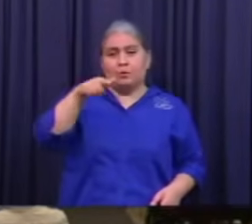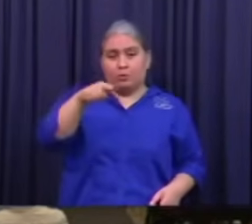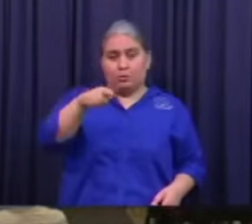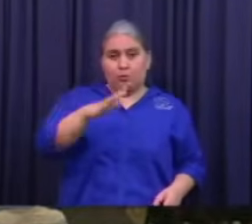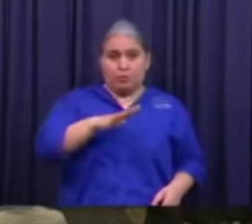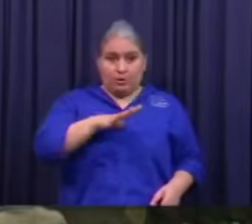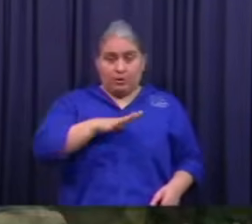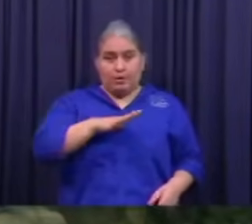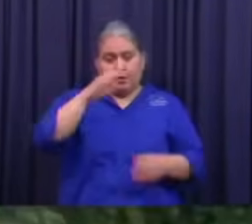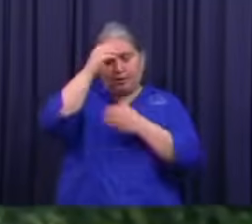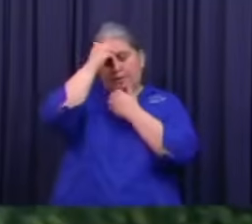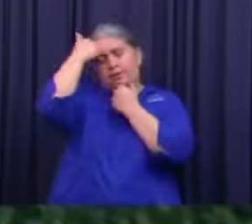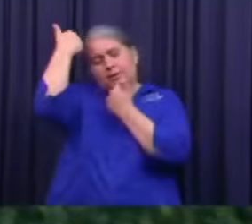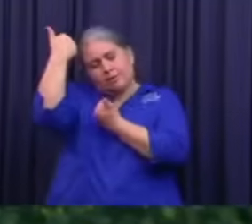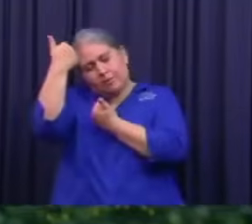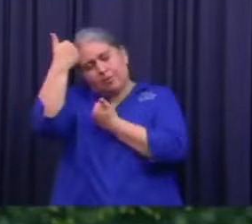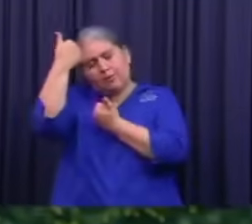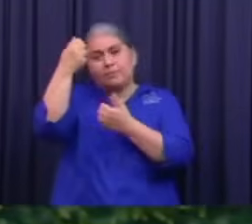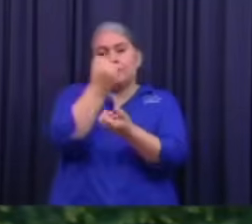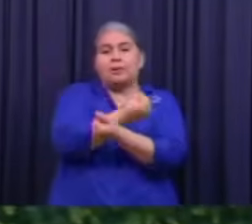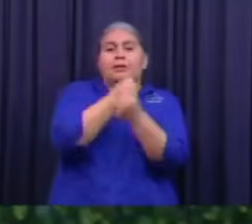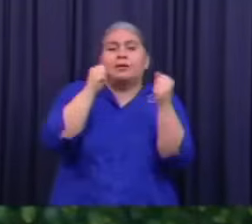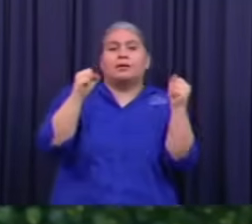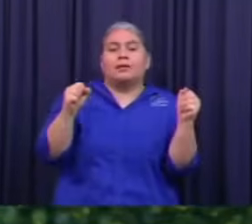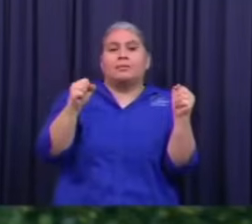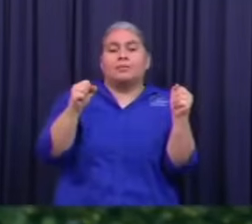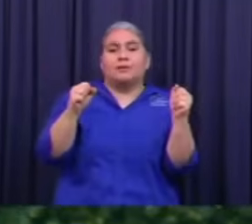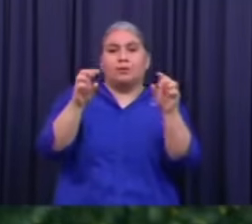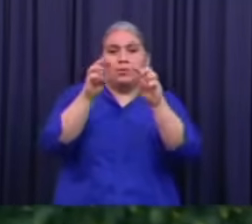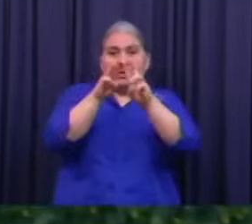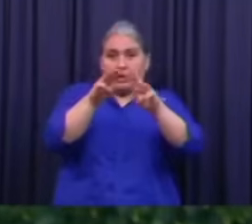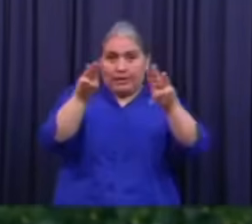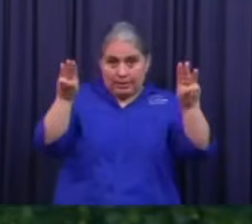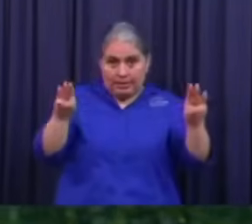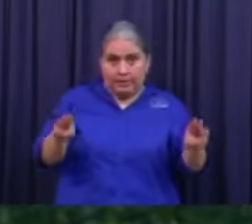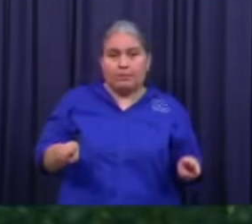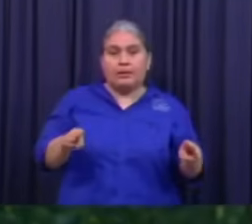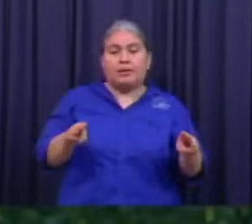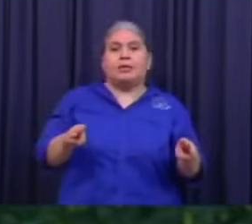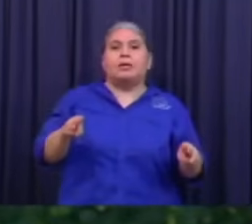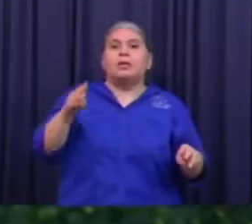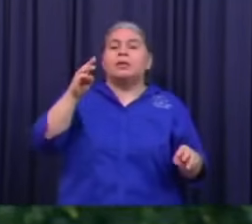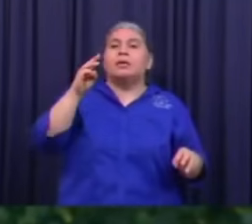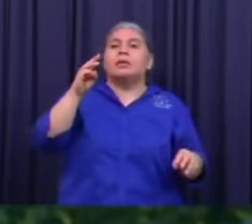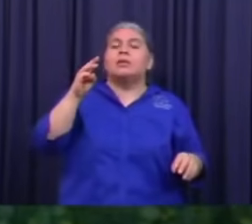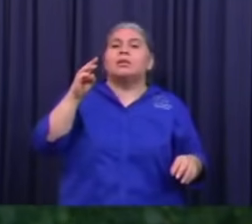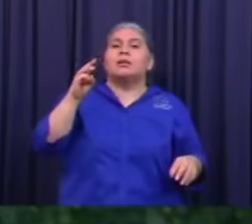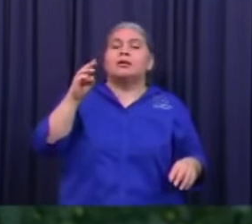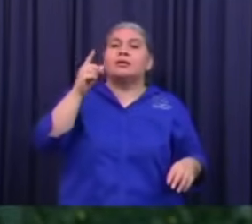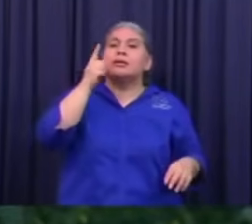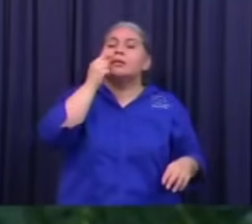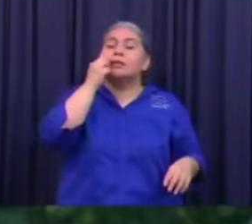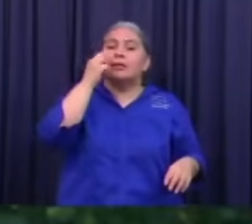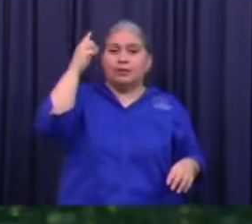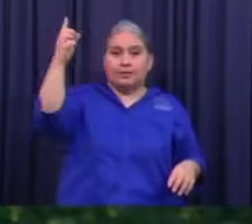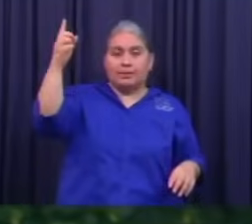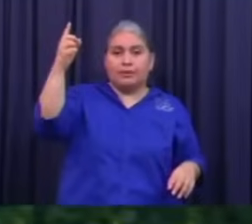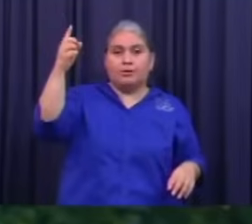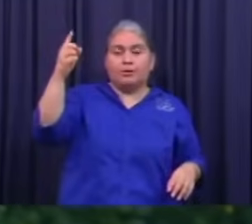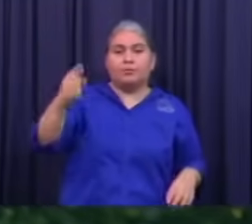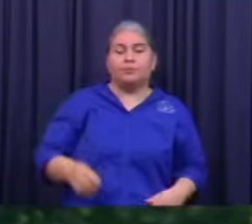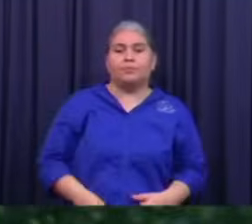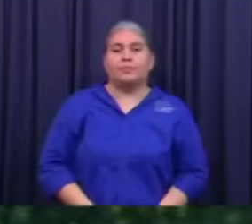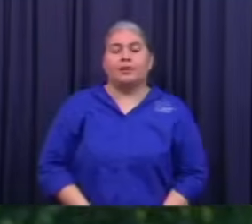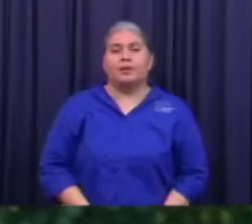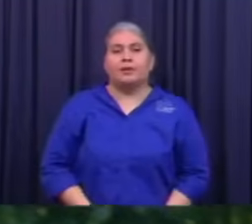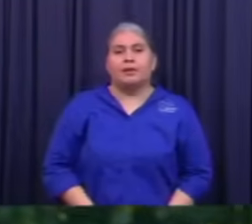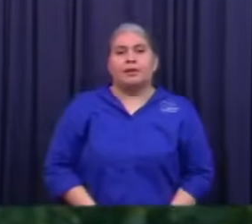salvación Y eso sucedió en la mesa o sea que o sea que en la mesa del Señor una de las porciones es